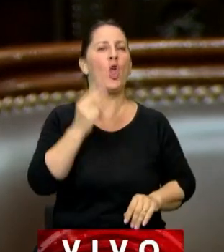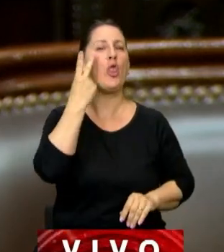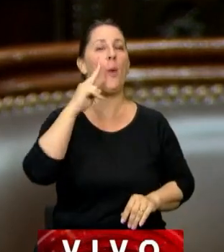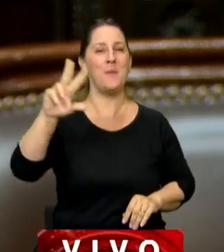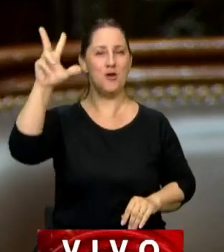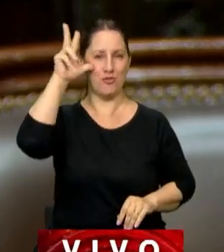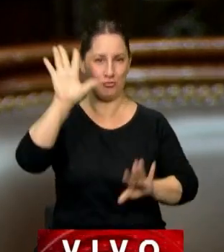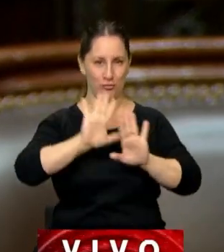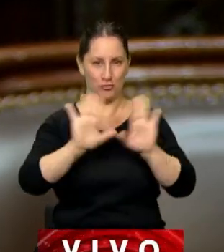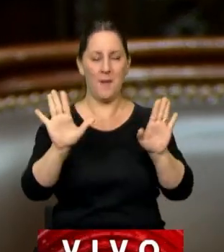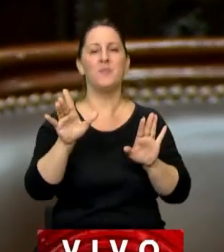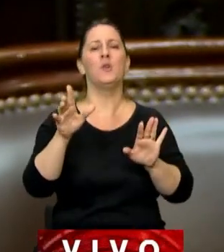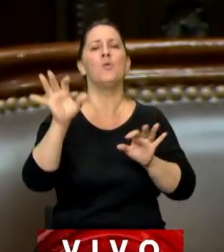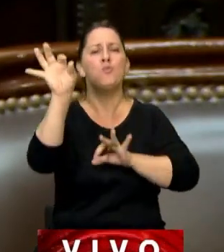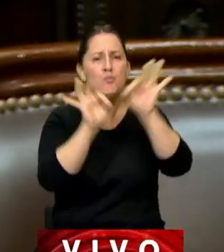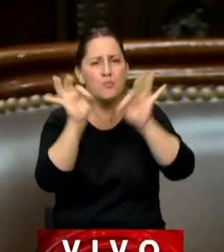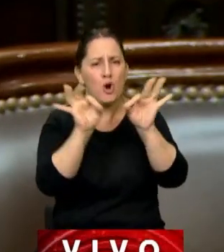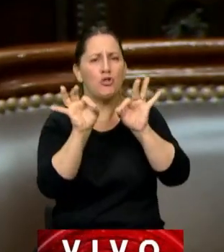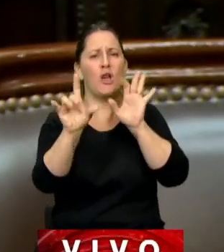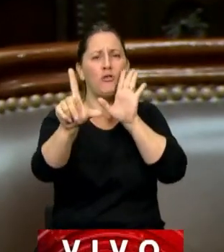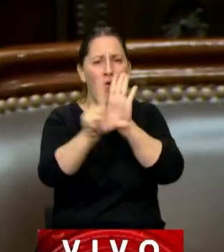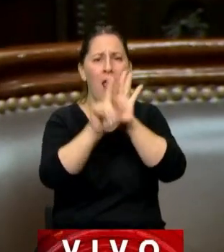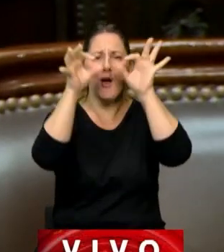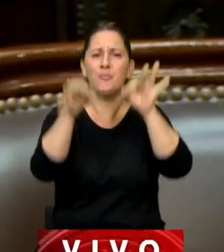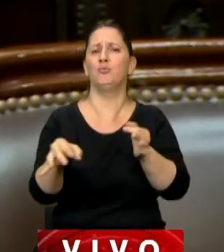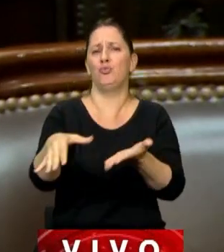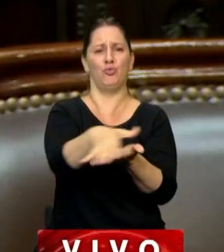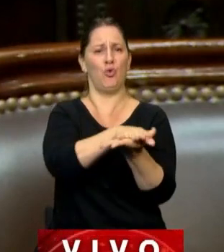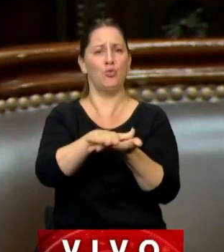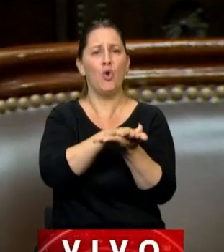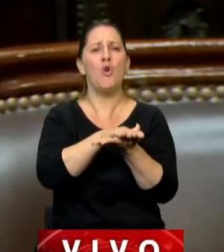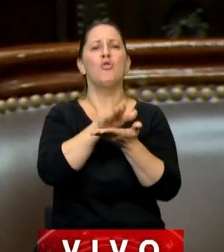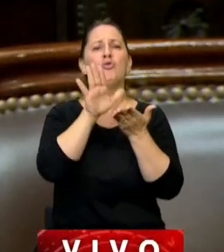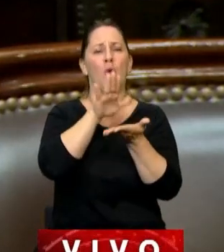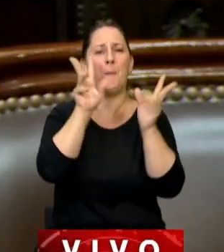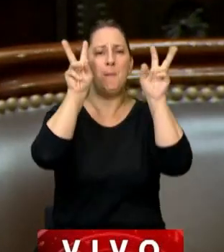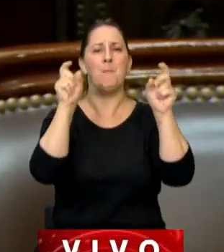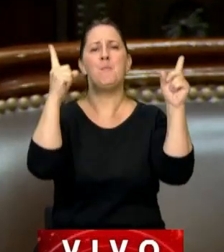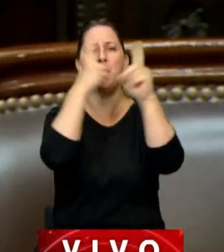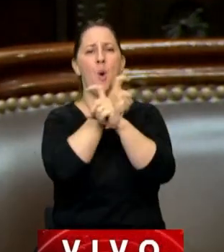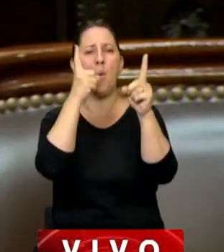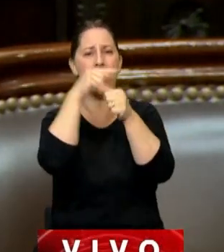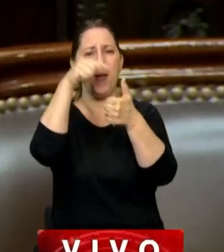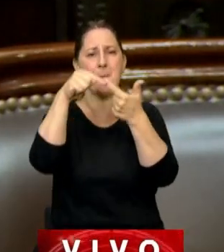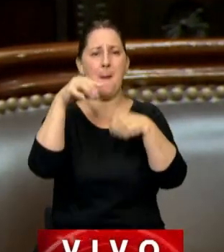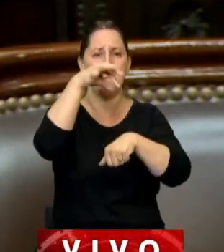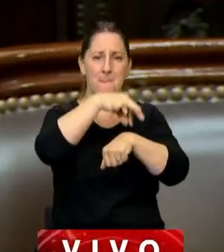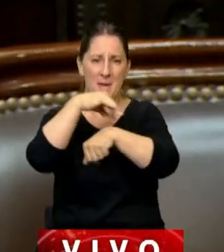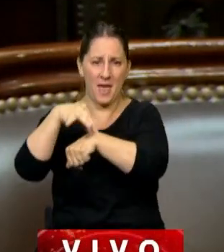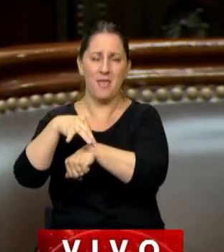2008 tratamos un proyecto de ley que se solucionaba específicamente la problemática que tenían los